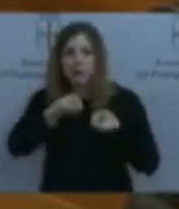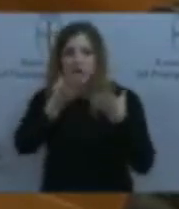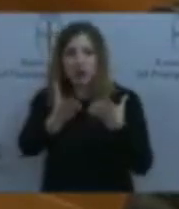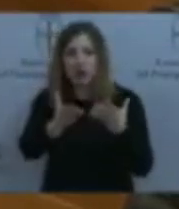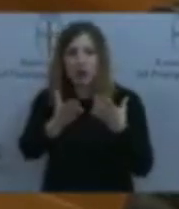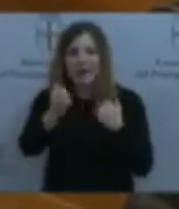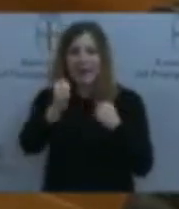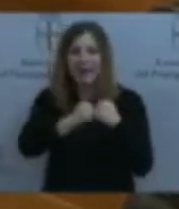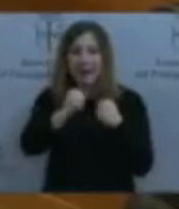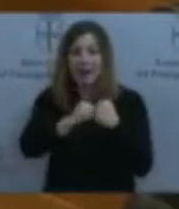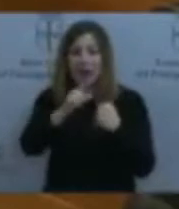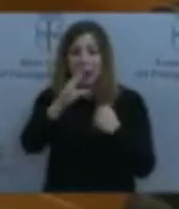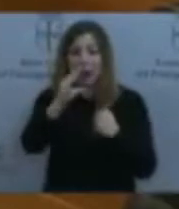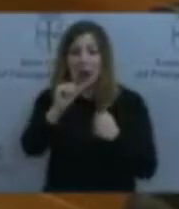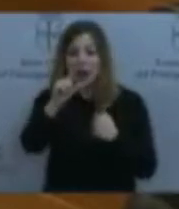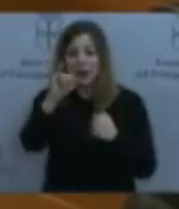se ha localizado, señoría.